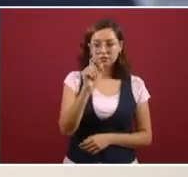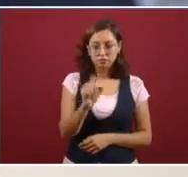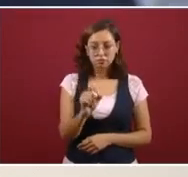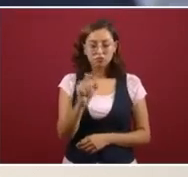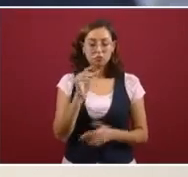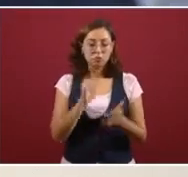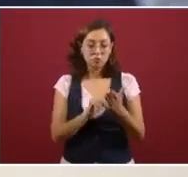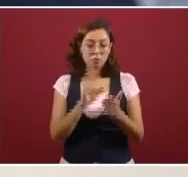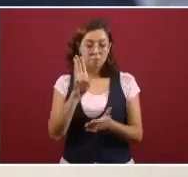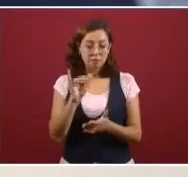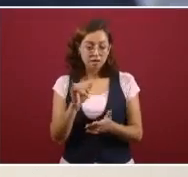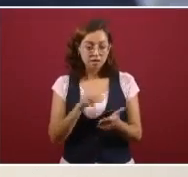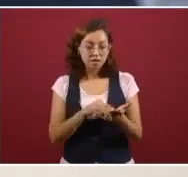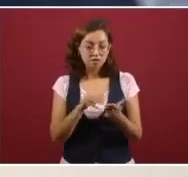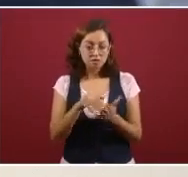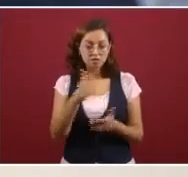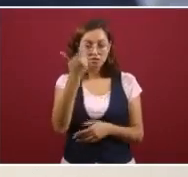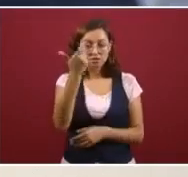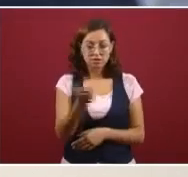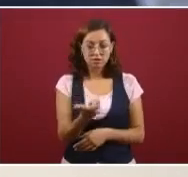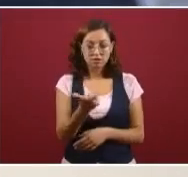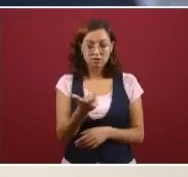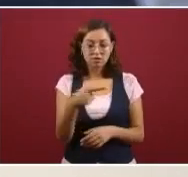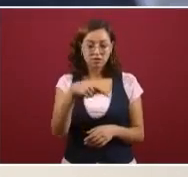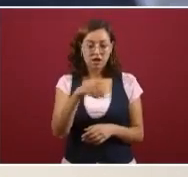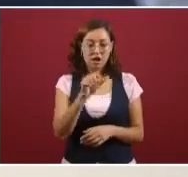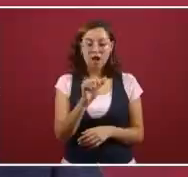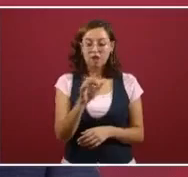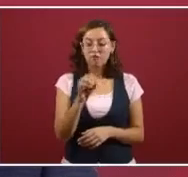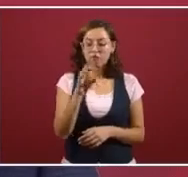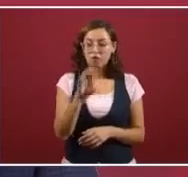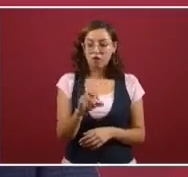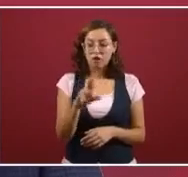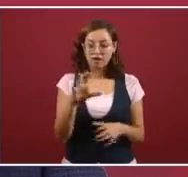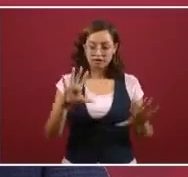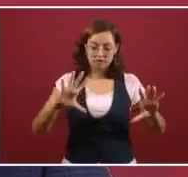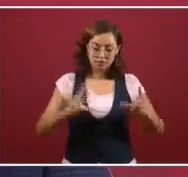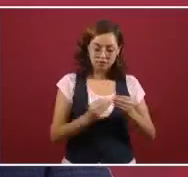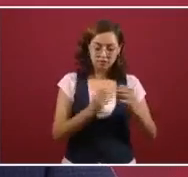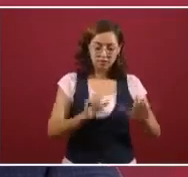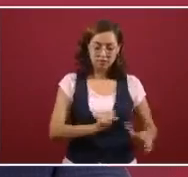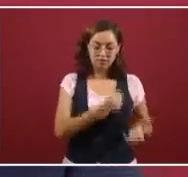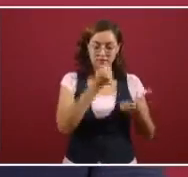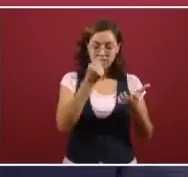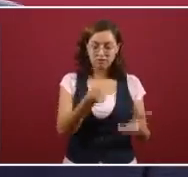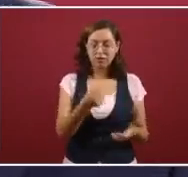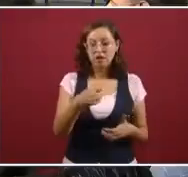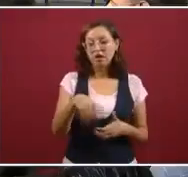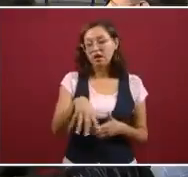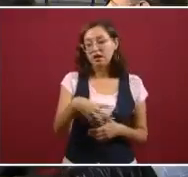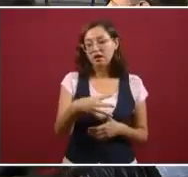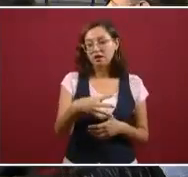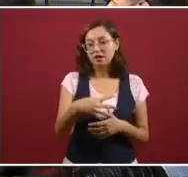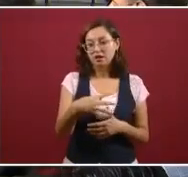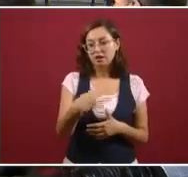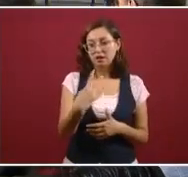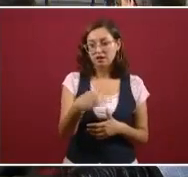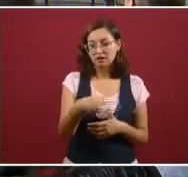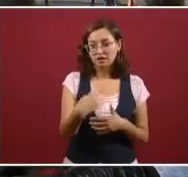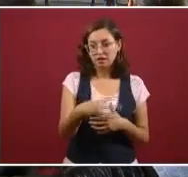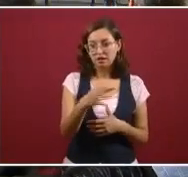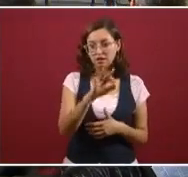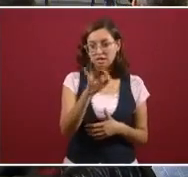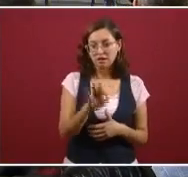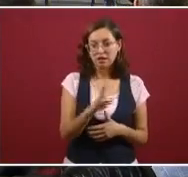3.3 billones de pesos que están en la Afore y que representan el 14.5 o 6% del Producto Interno